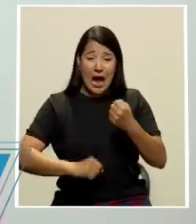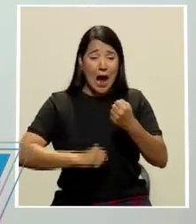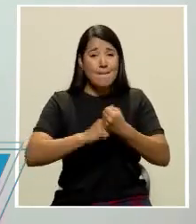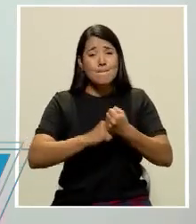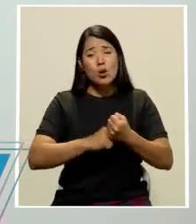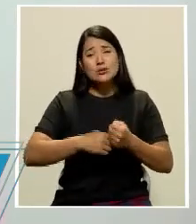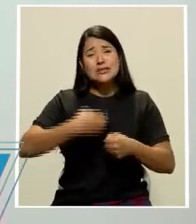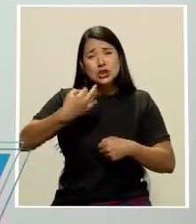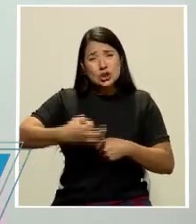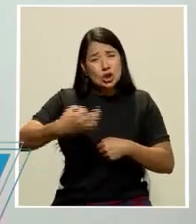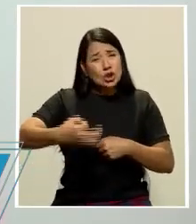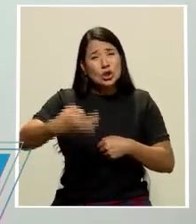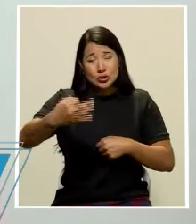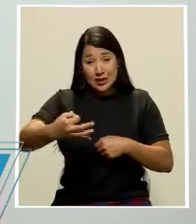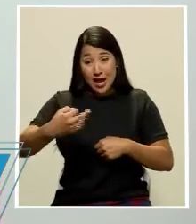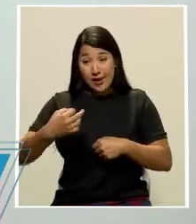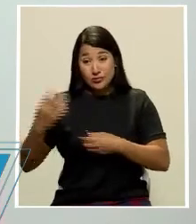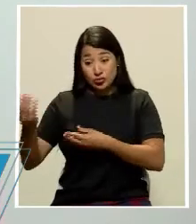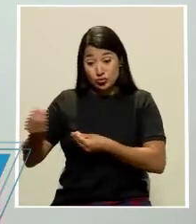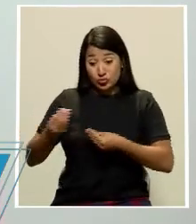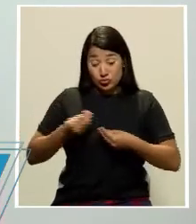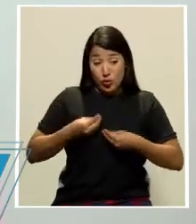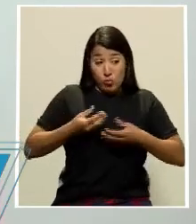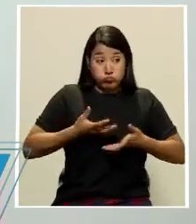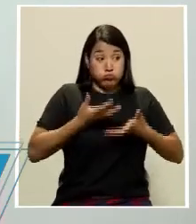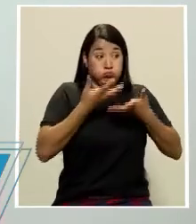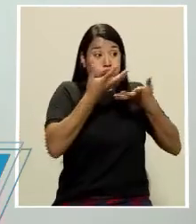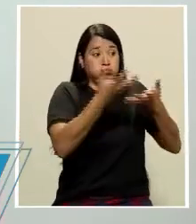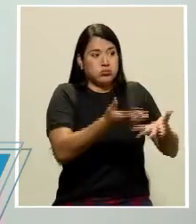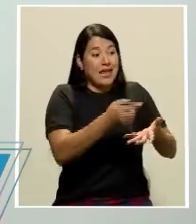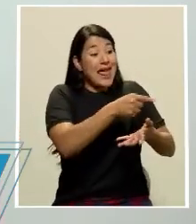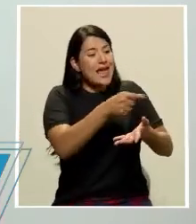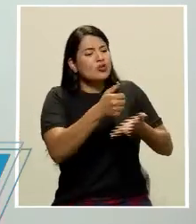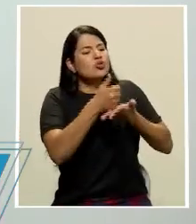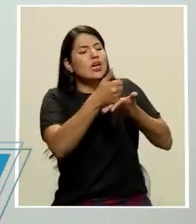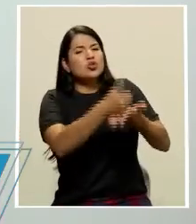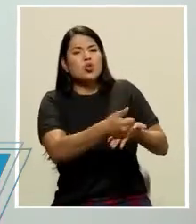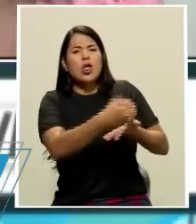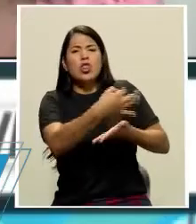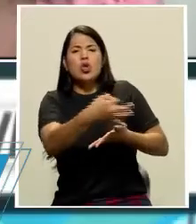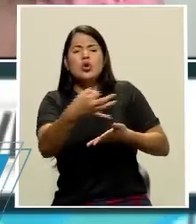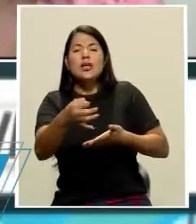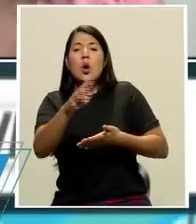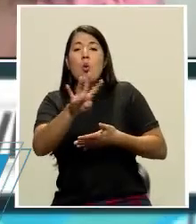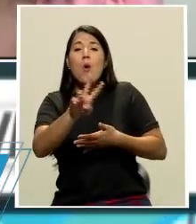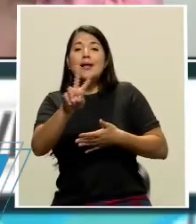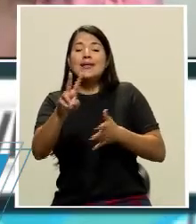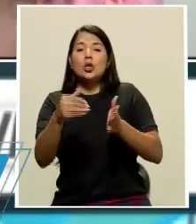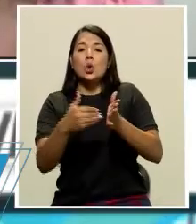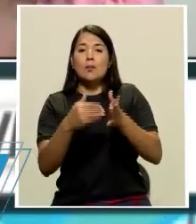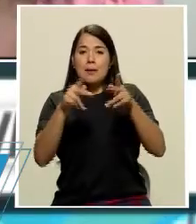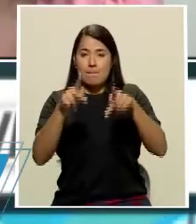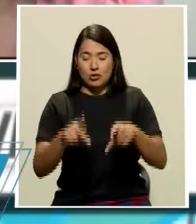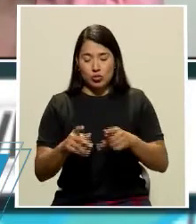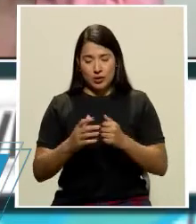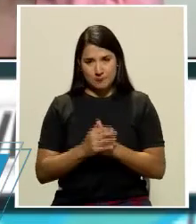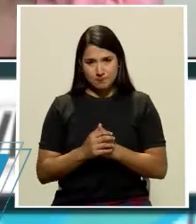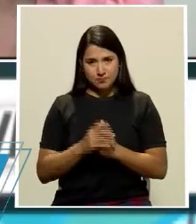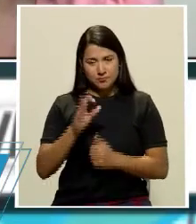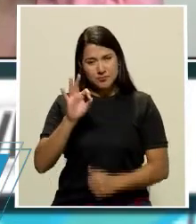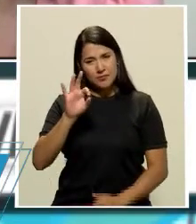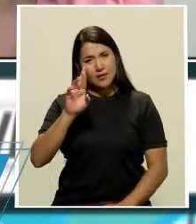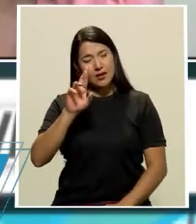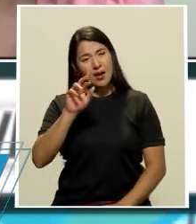que reciben del Banco de Alimentos a unas 42,000 personas. Doña Francia,